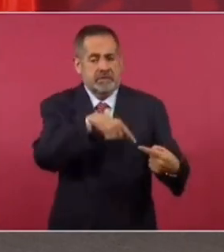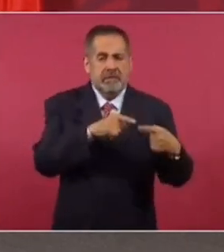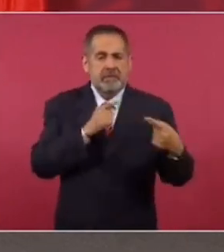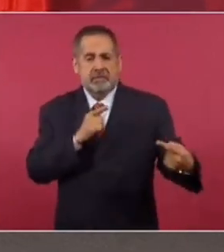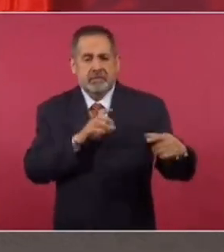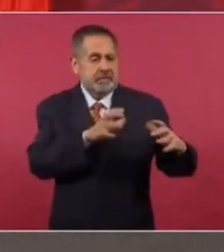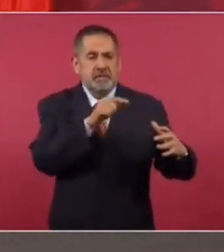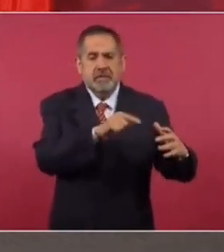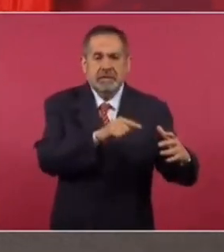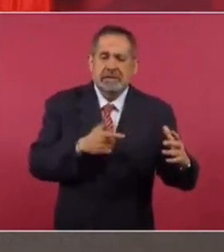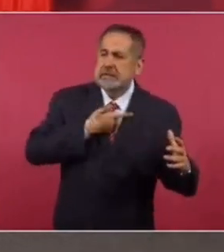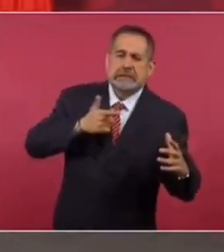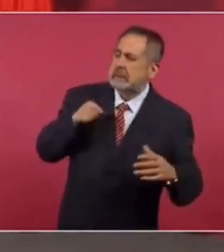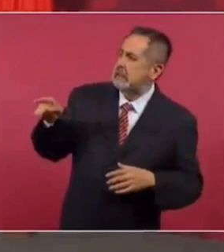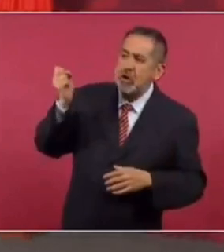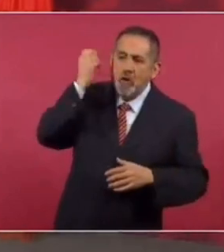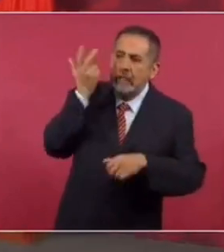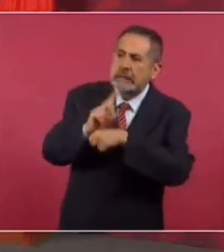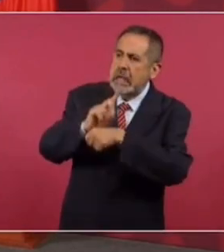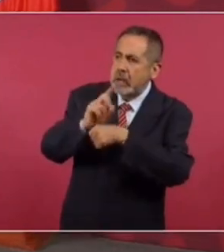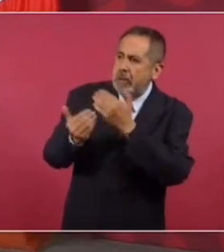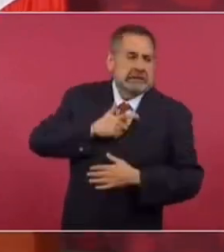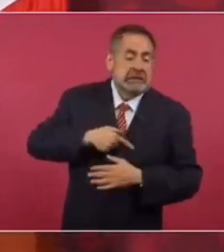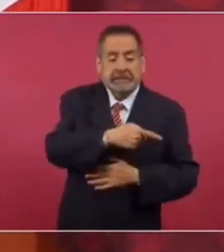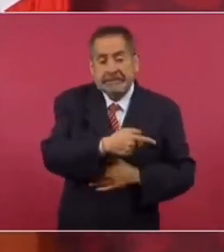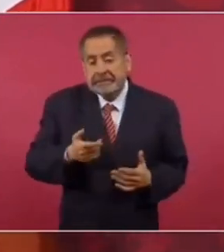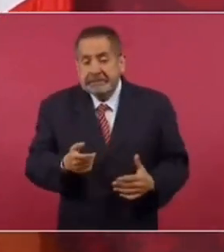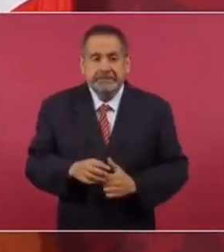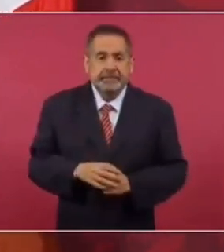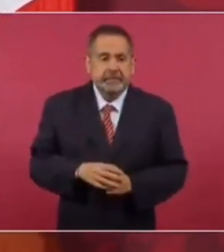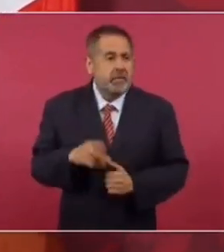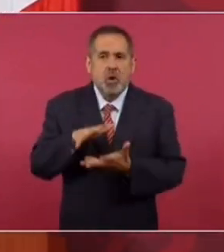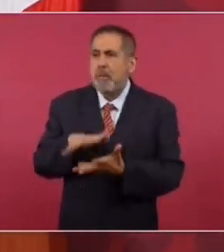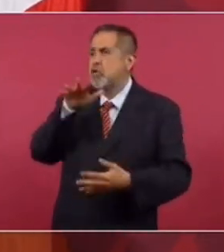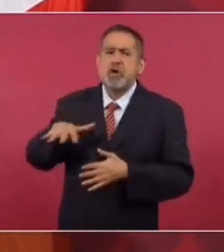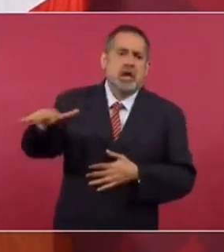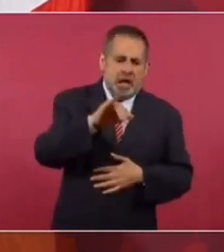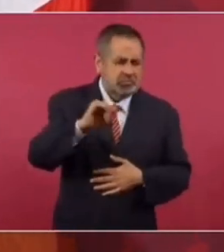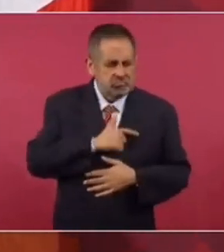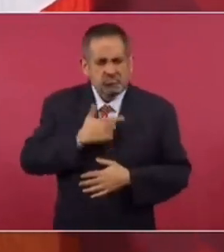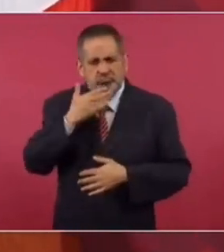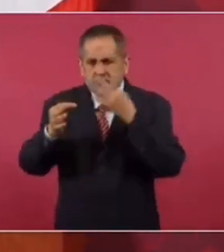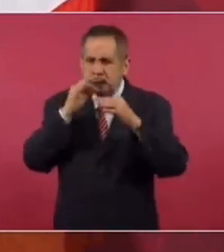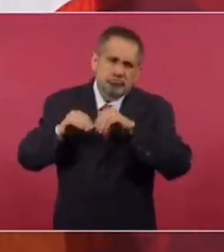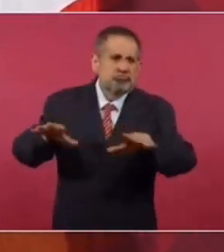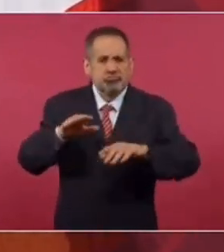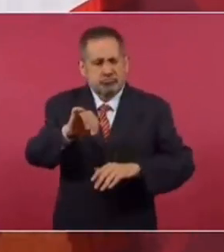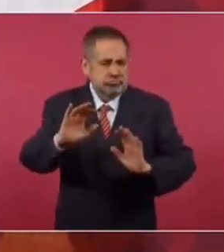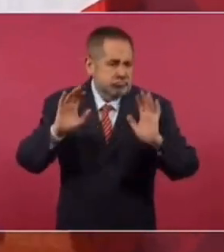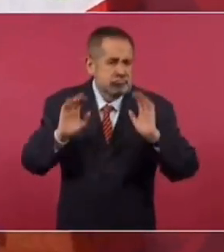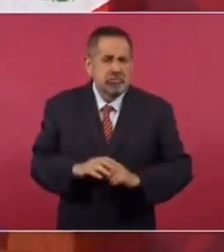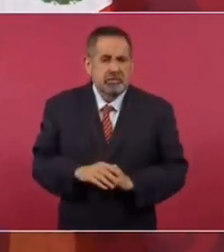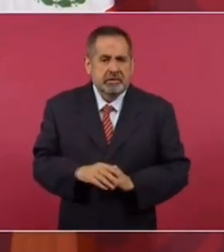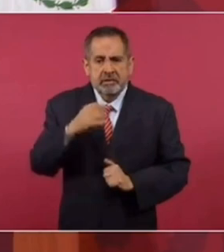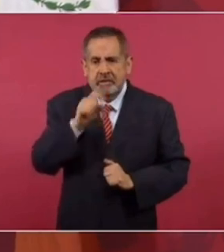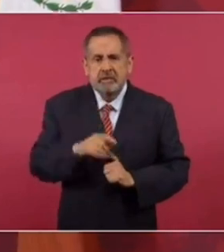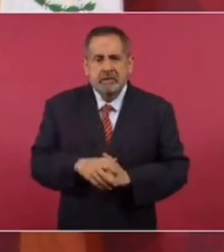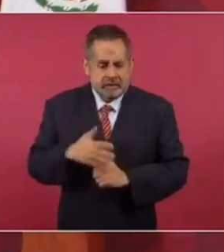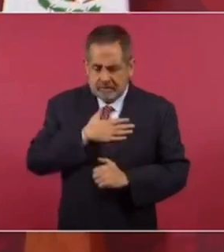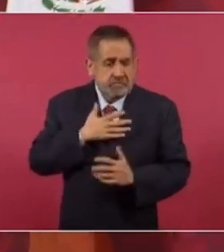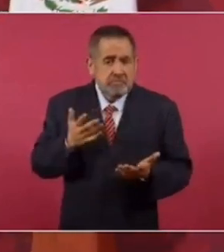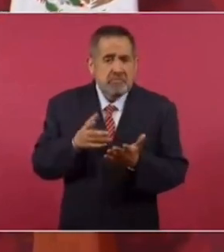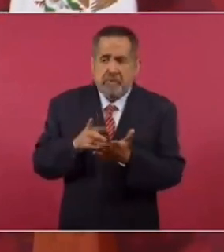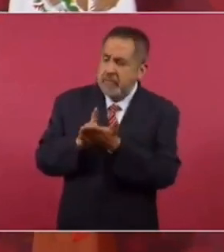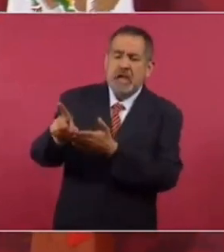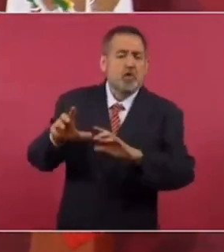adversarios, pues no les gusta que haya mañaneras, pero a la mayoría de la gente sí. Yo tengo y otros ya. Y además es el ejercicio